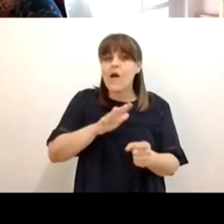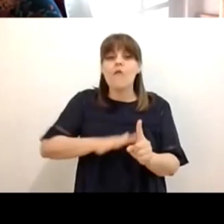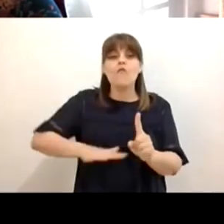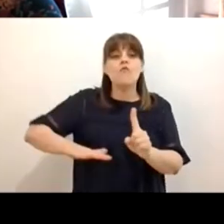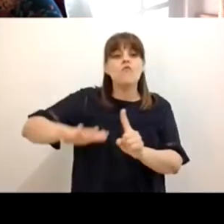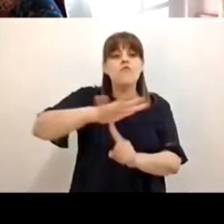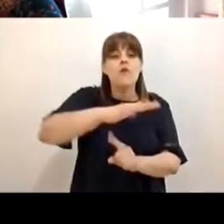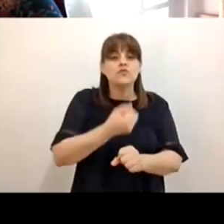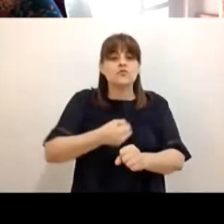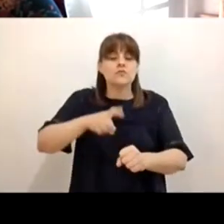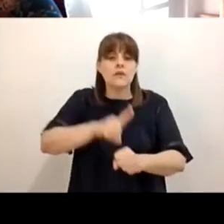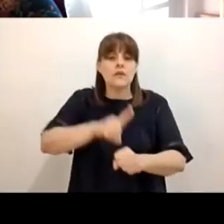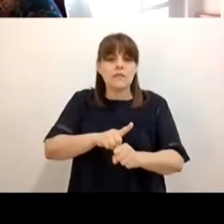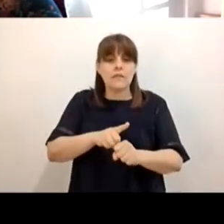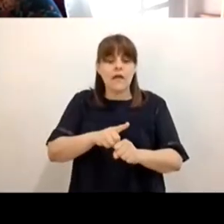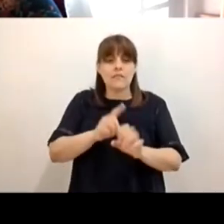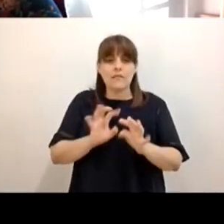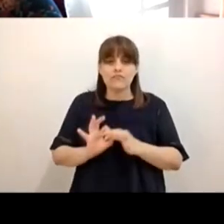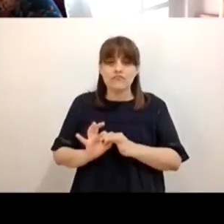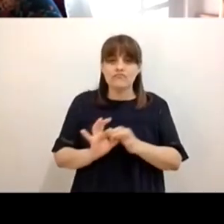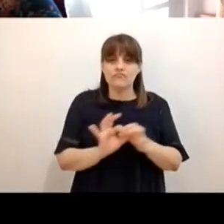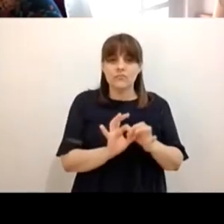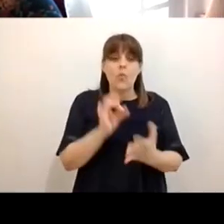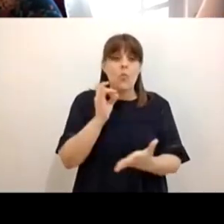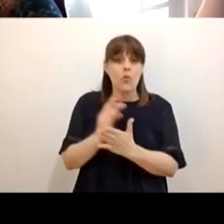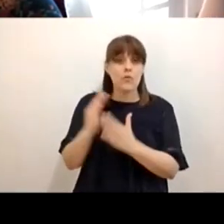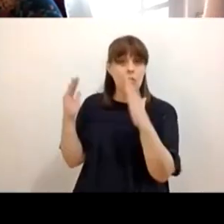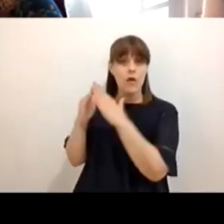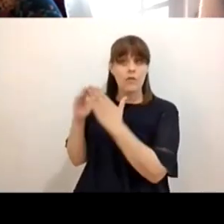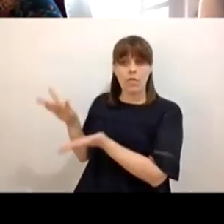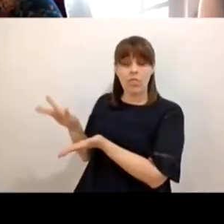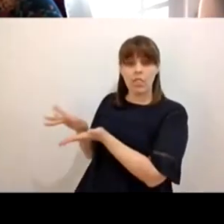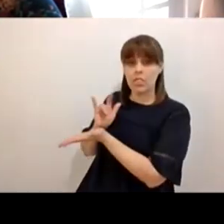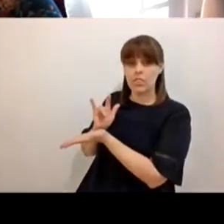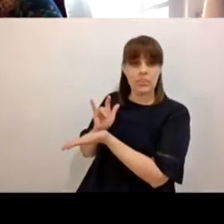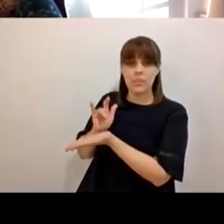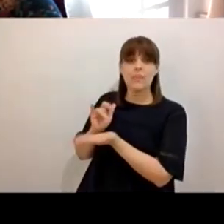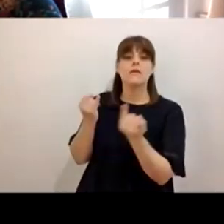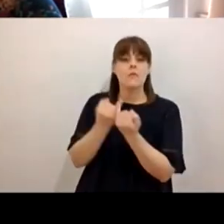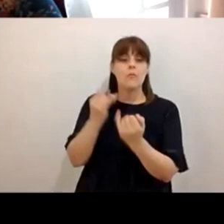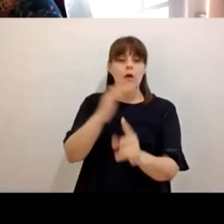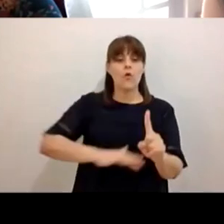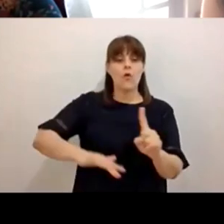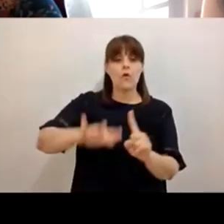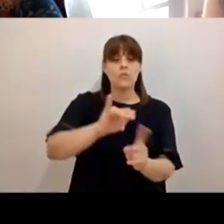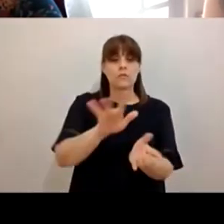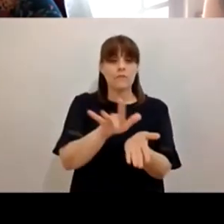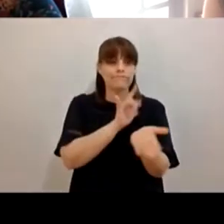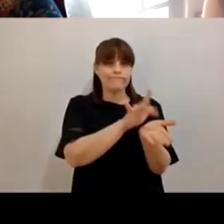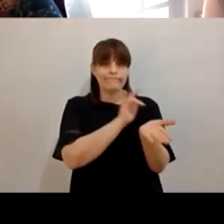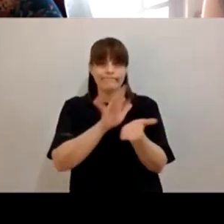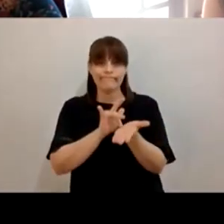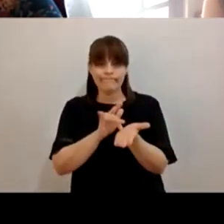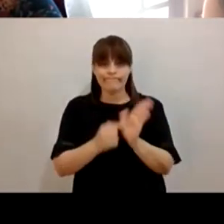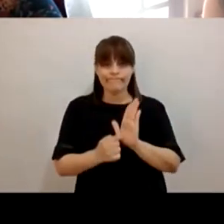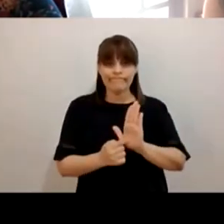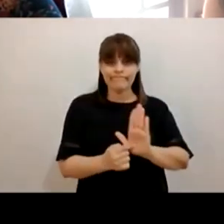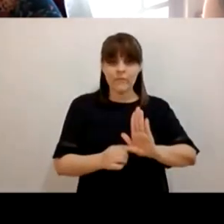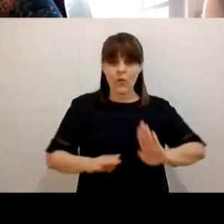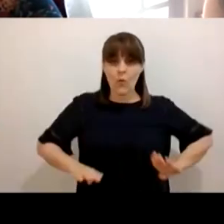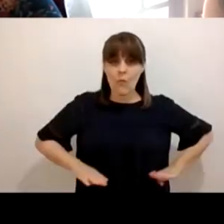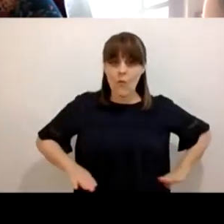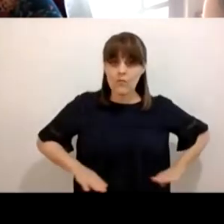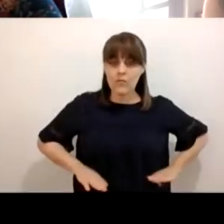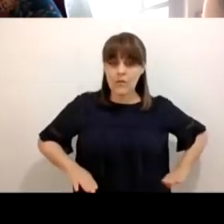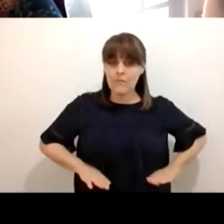no solo es un reflejo de casa también hay un reflejo del contexto que está marcando patrones de relación también